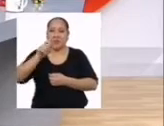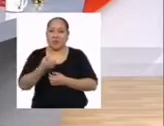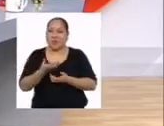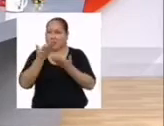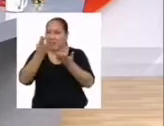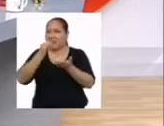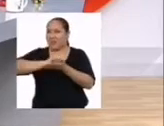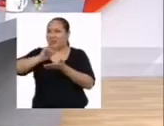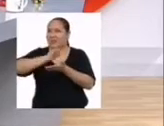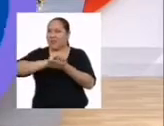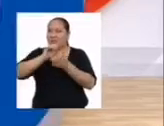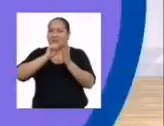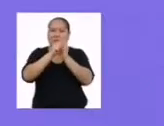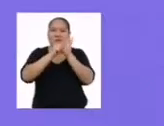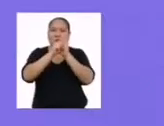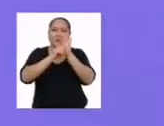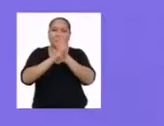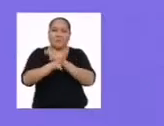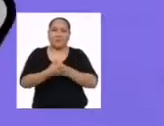videos.